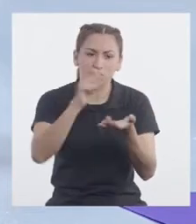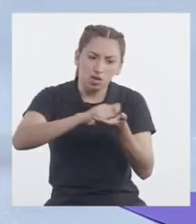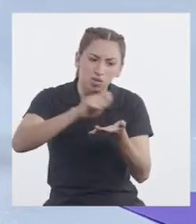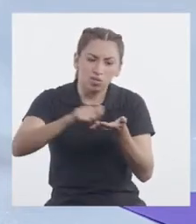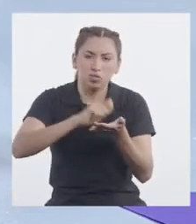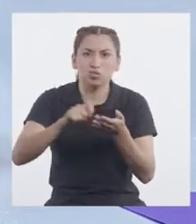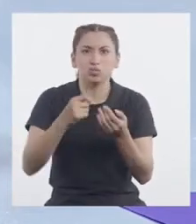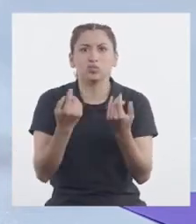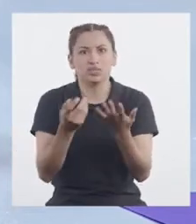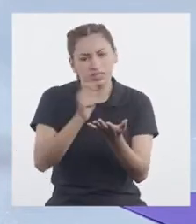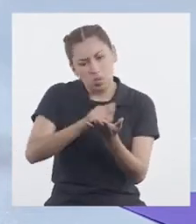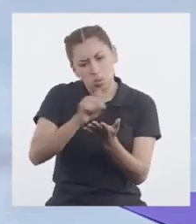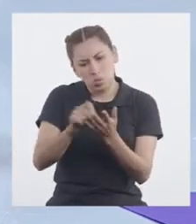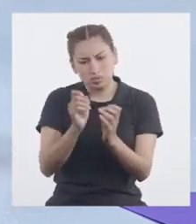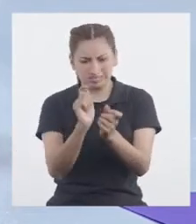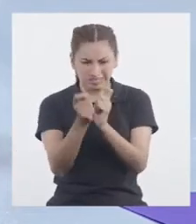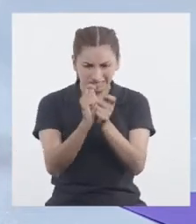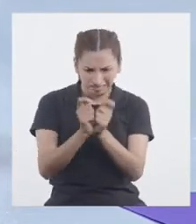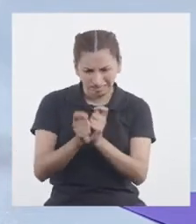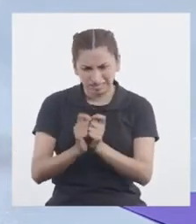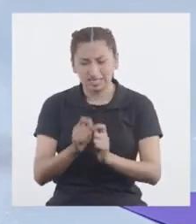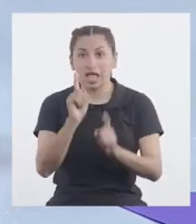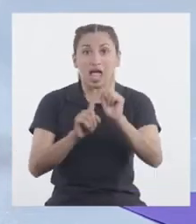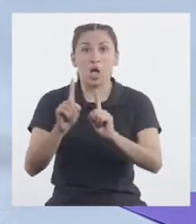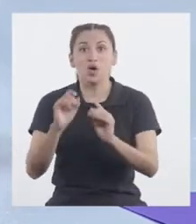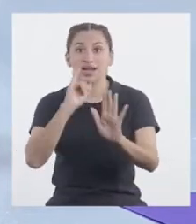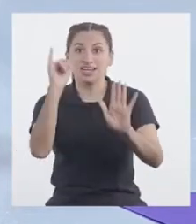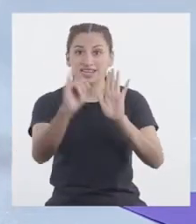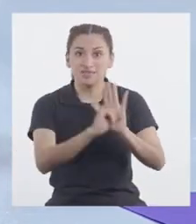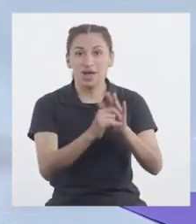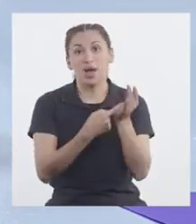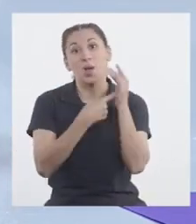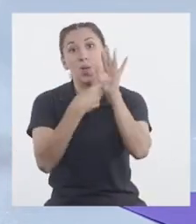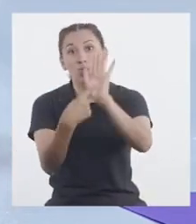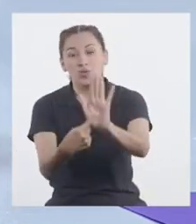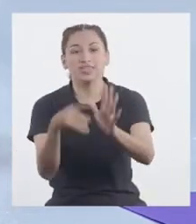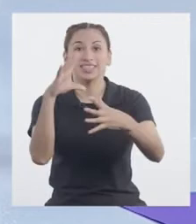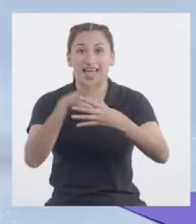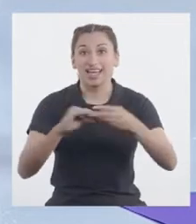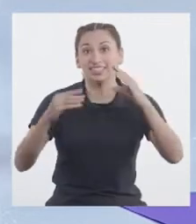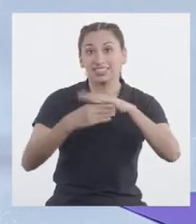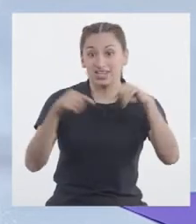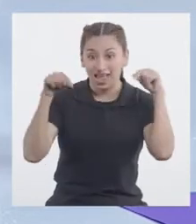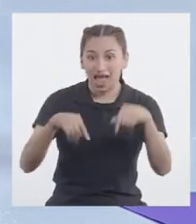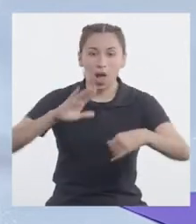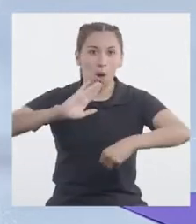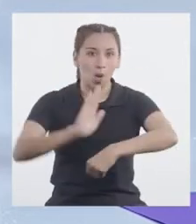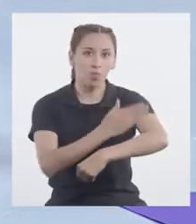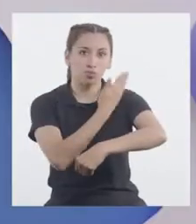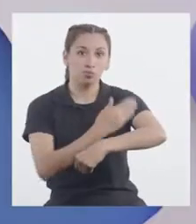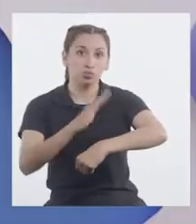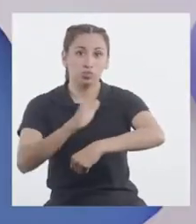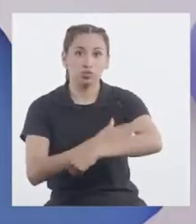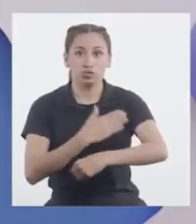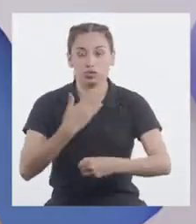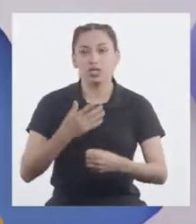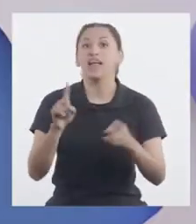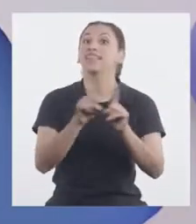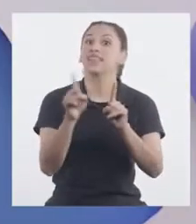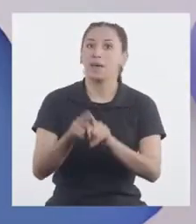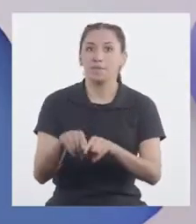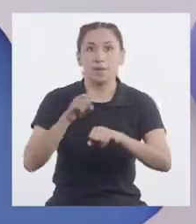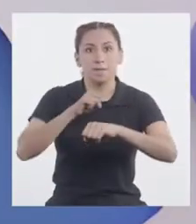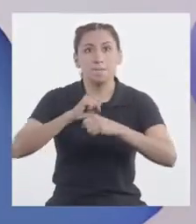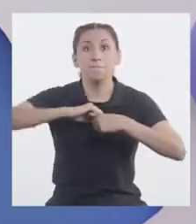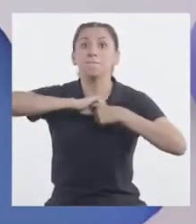entrevistas, notas, editar un reportaje con algunas imágenes de archivo para mostrar la historia de esta música. Bueno,